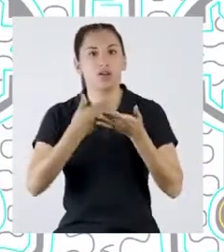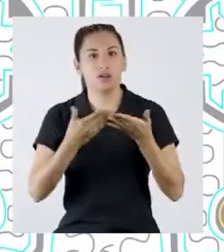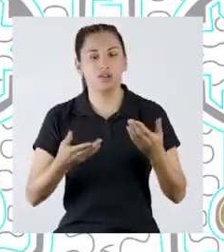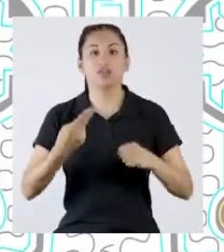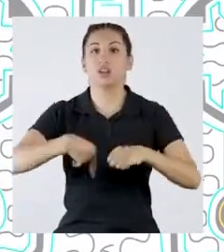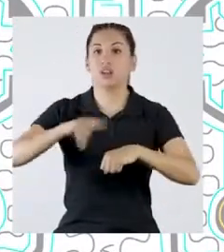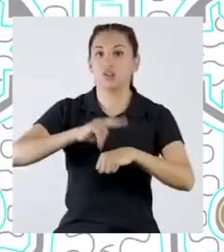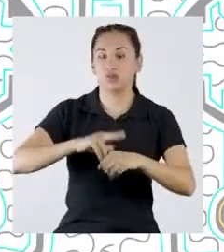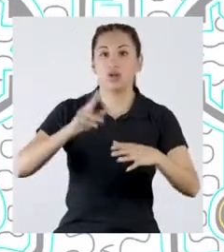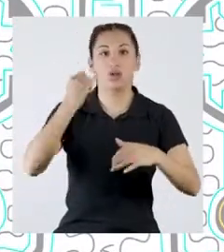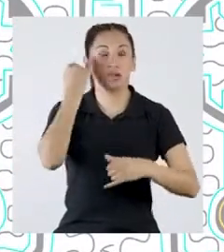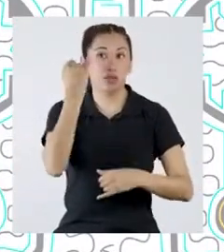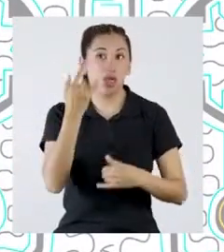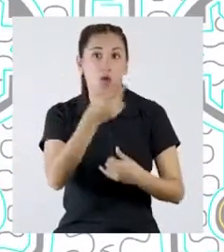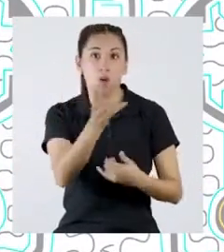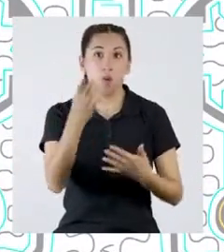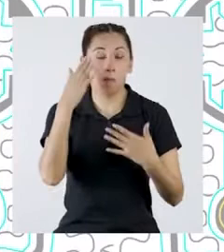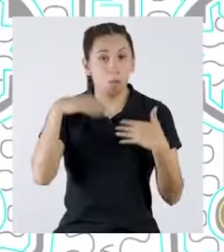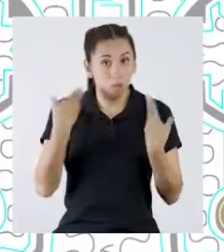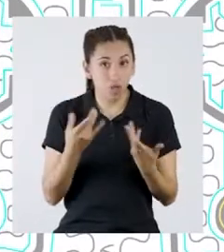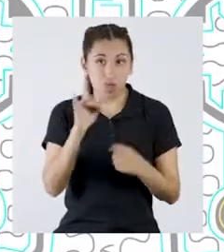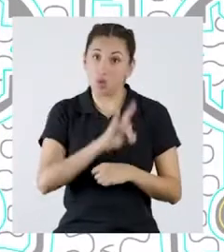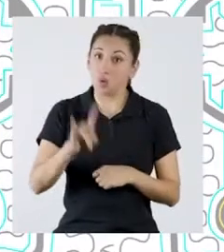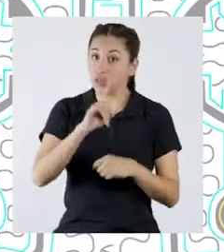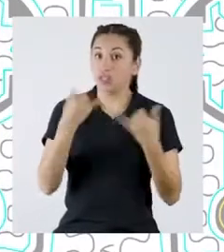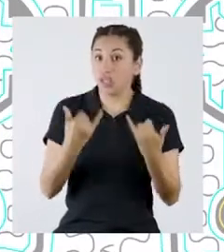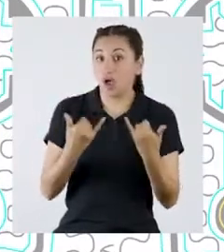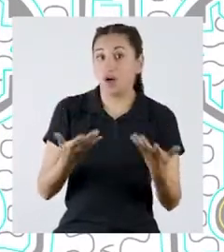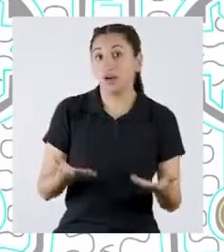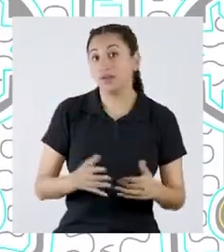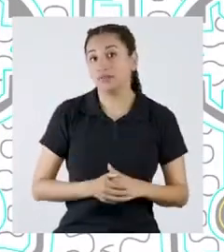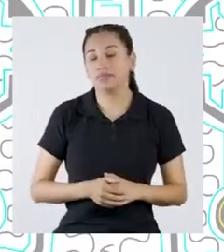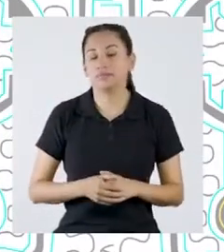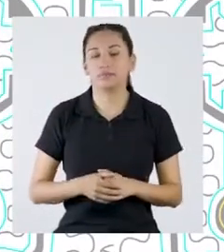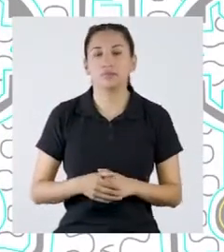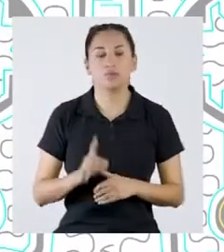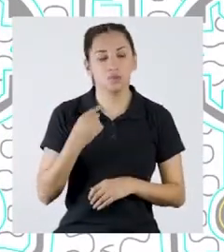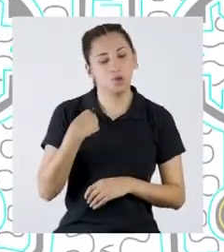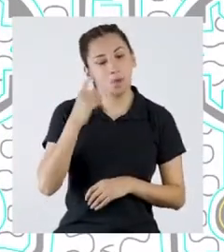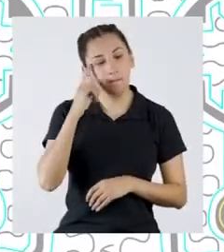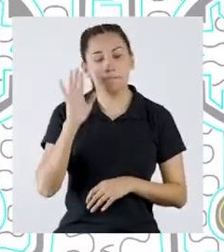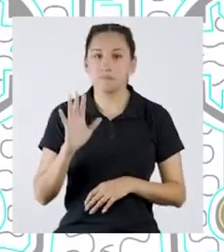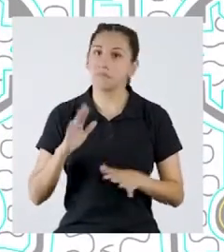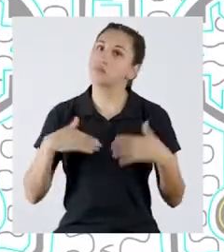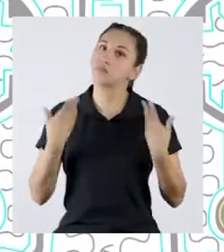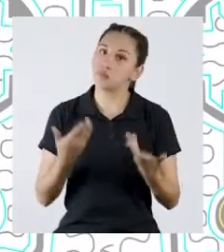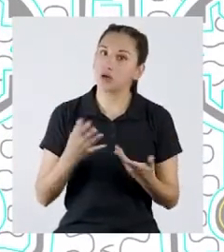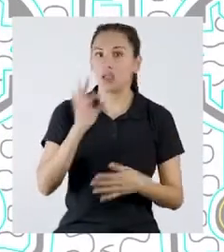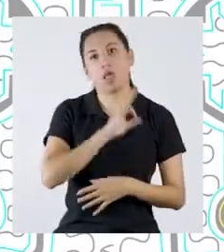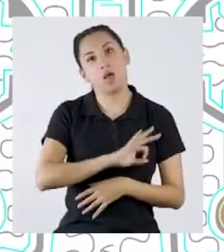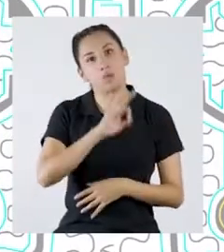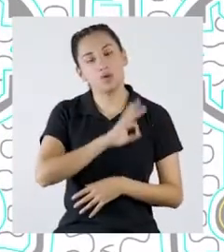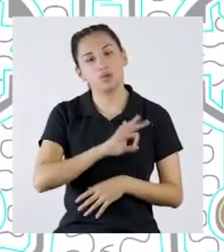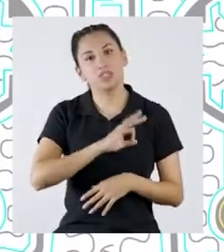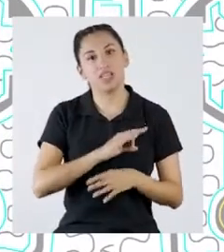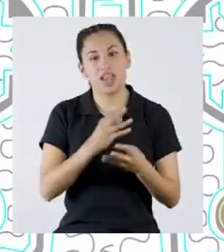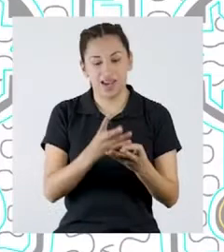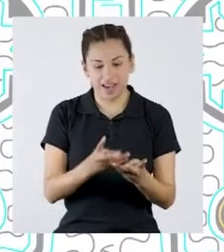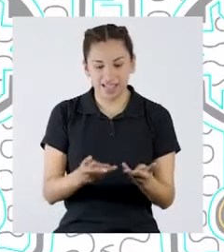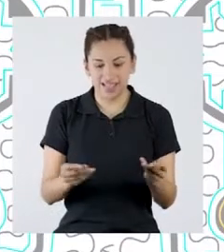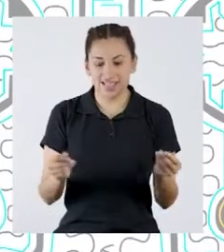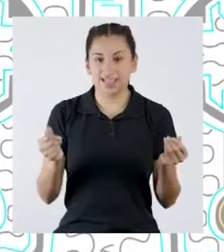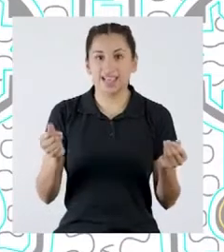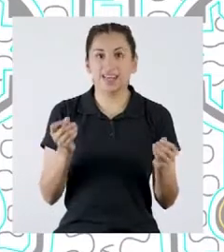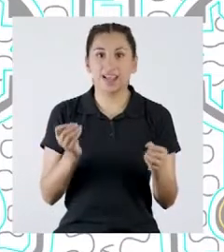recursos naturales se imaginan que pueden ser utilizados en estos casos? Yo creo que podemos aprovechar el